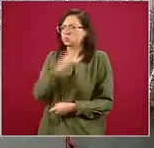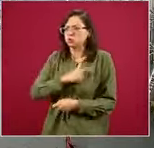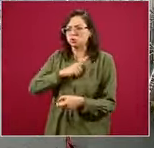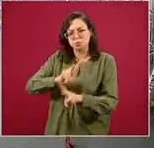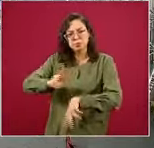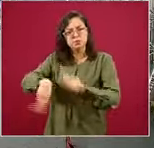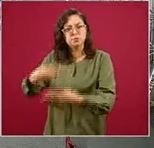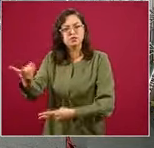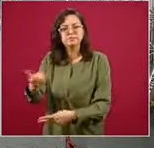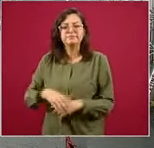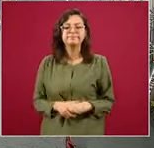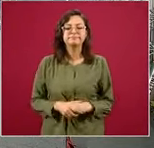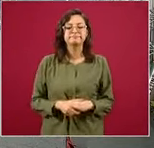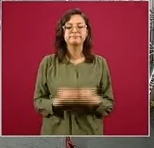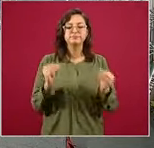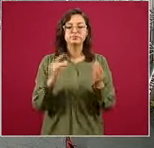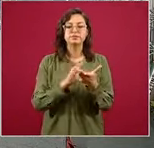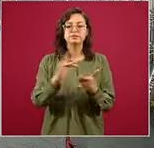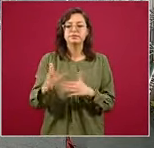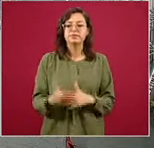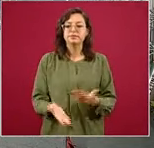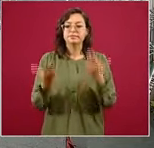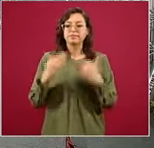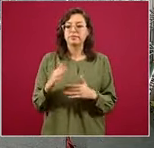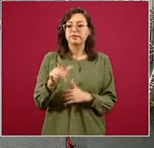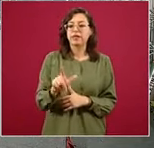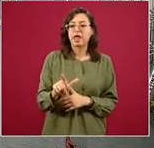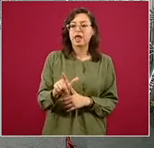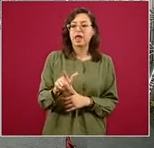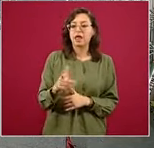por acá, el colega del Universal.